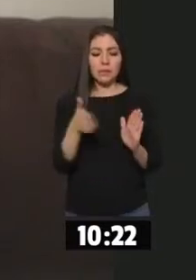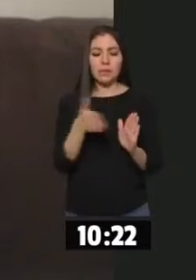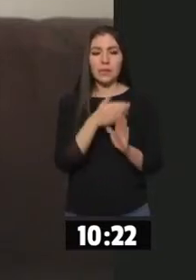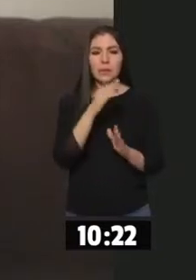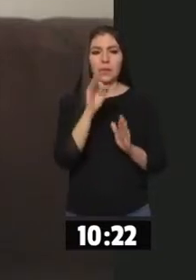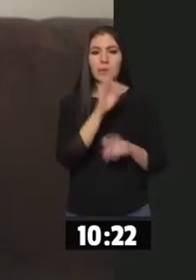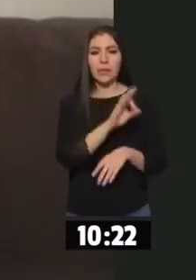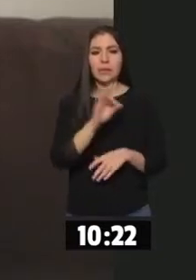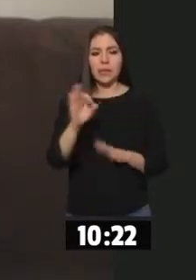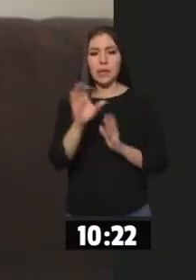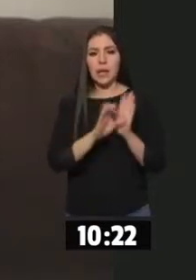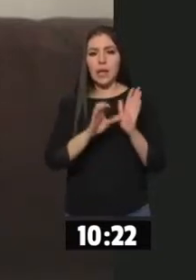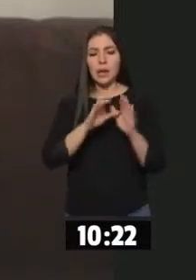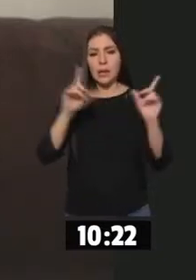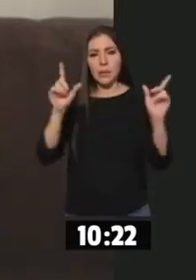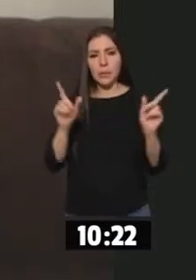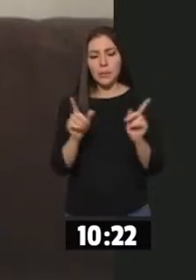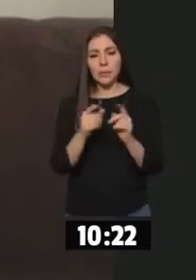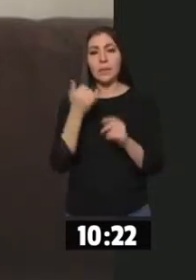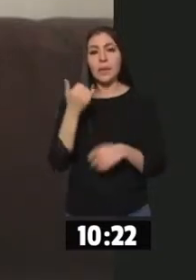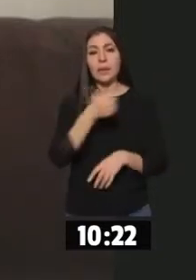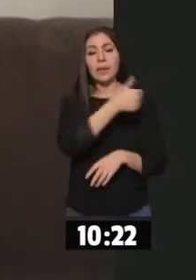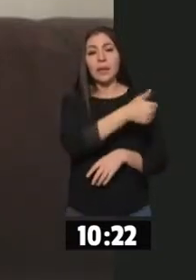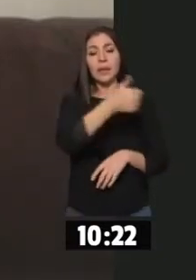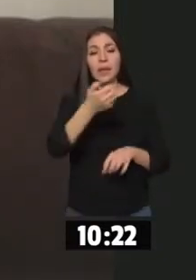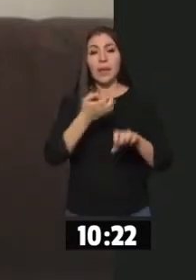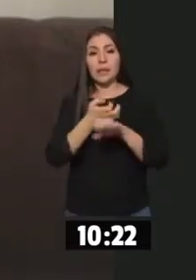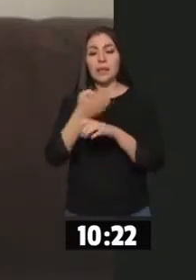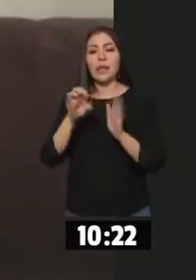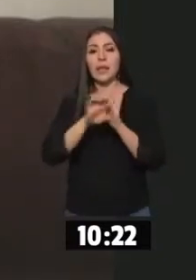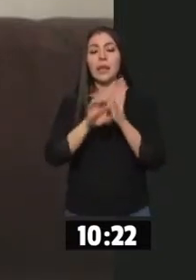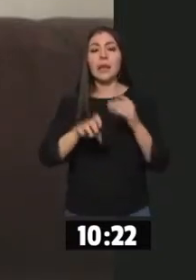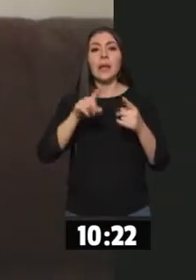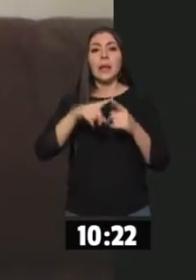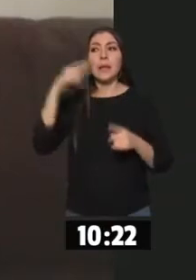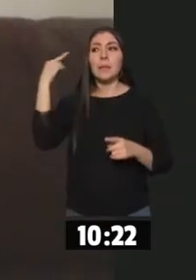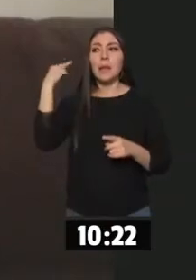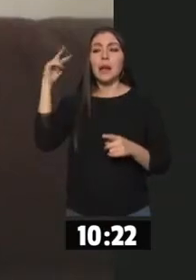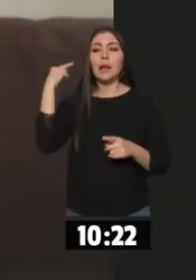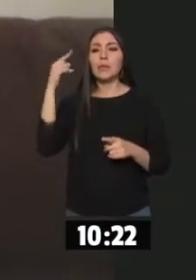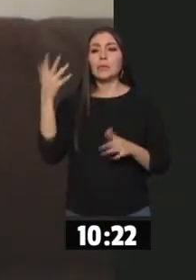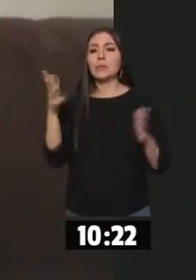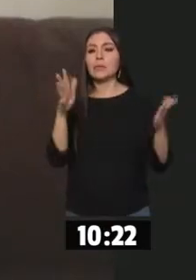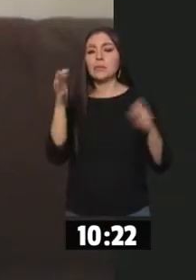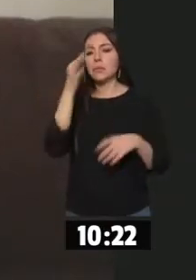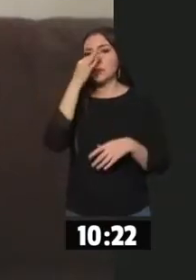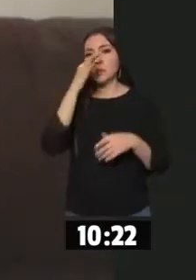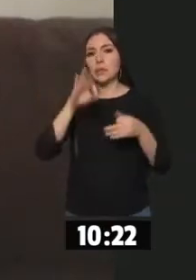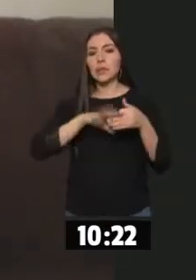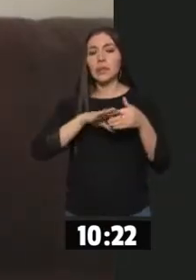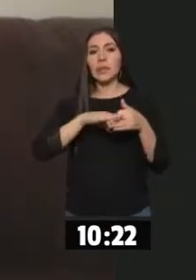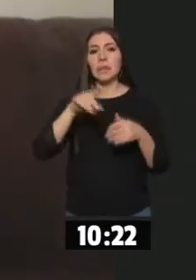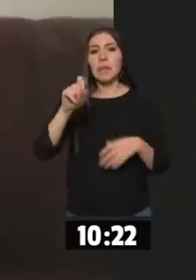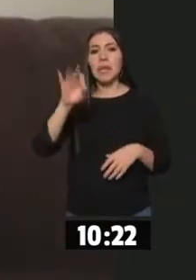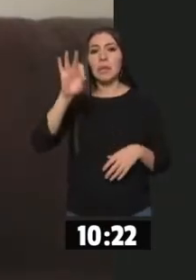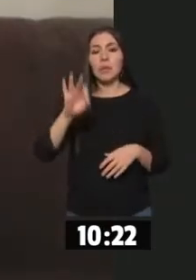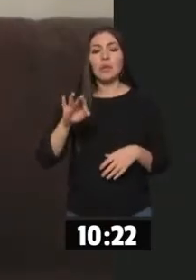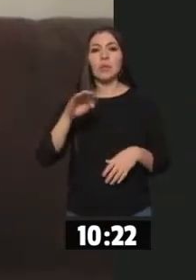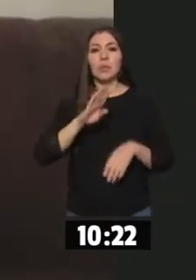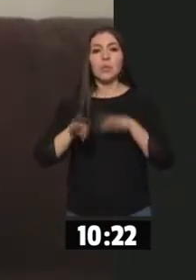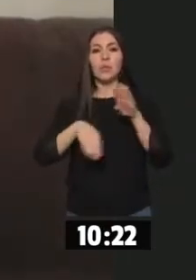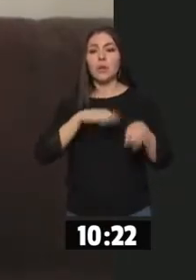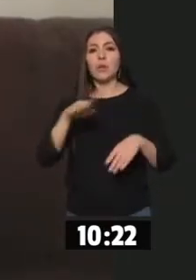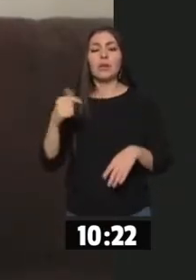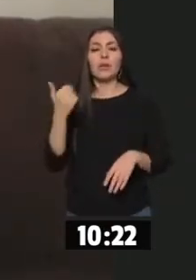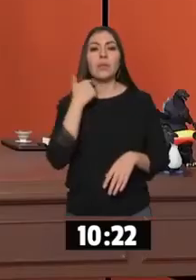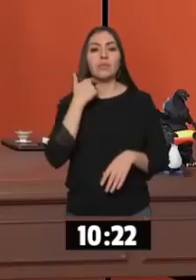por entidad federativa, pues Veracruz está concentrando casi el 20% de estos 61 asesinatos, en buena medida